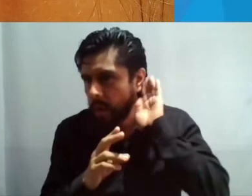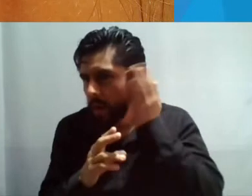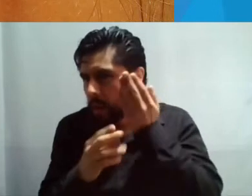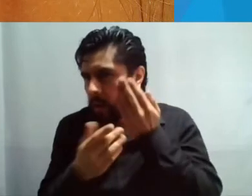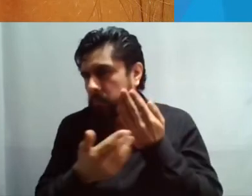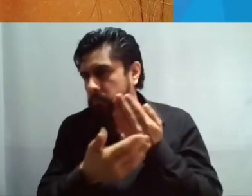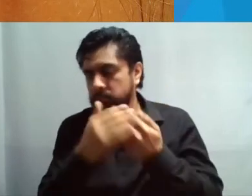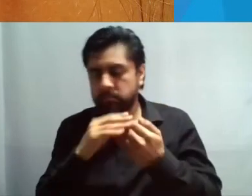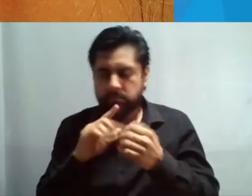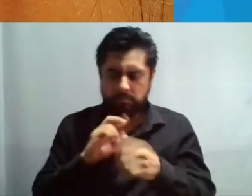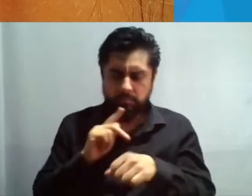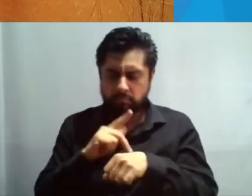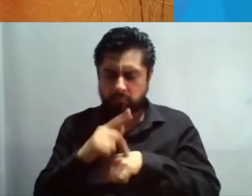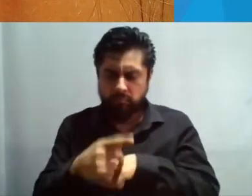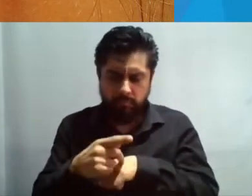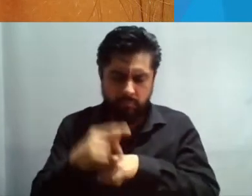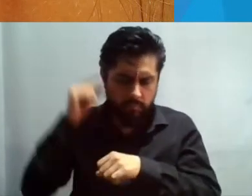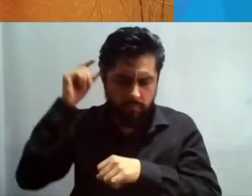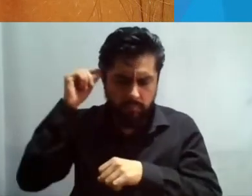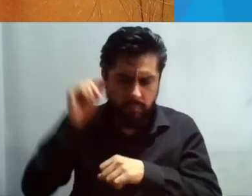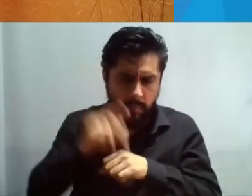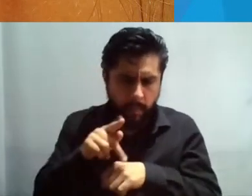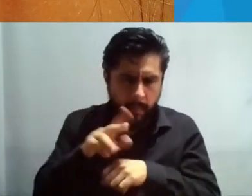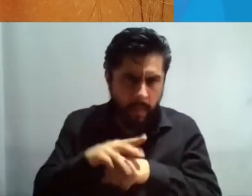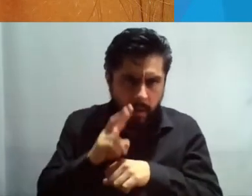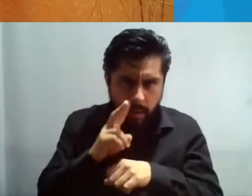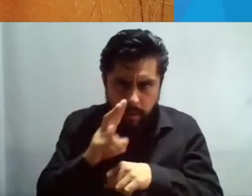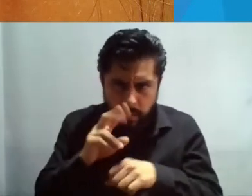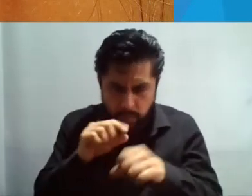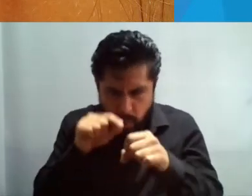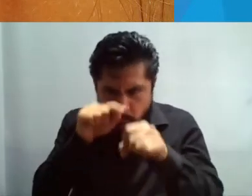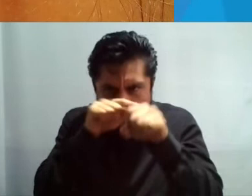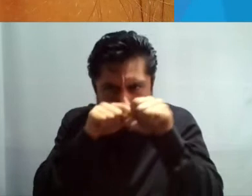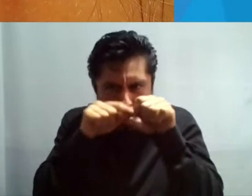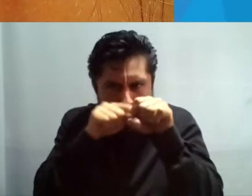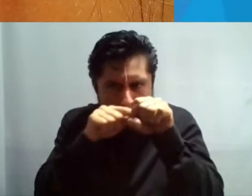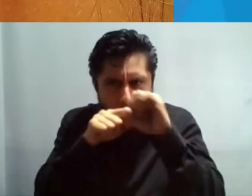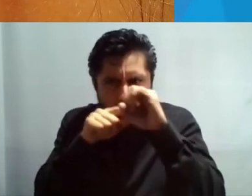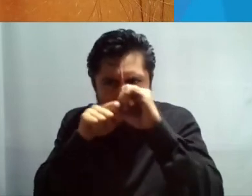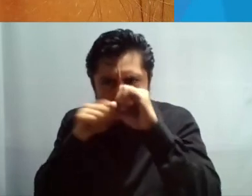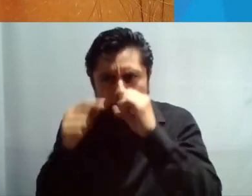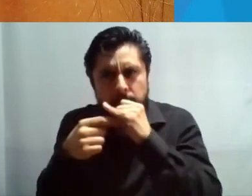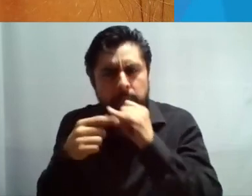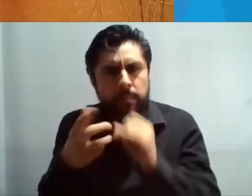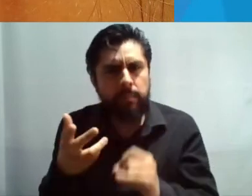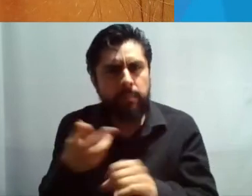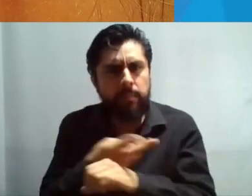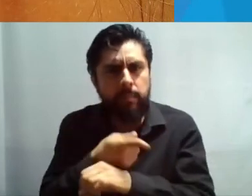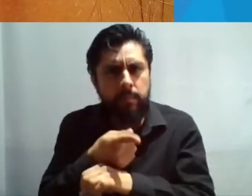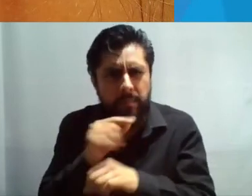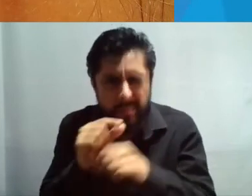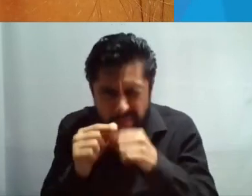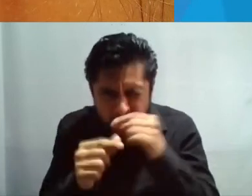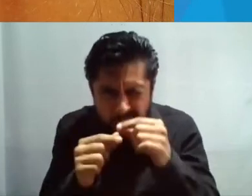la piel, el cabello, pero hay una zona que se ve un agujero y vemos ahí al fondo unas bolitas.